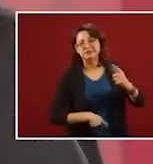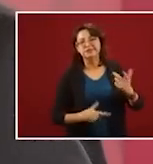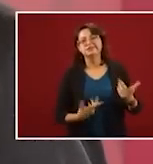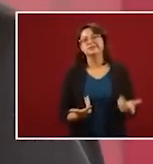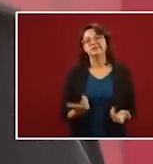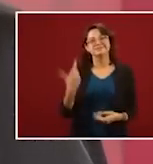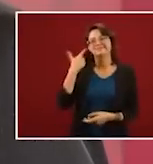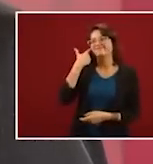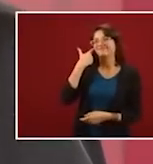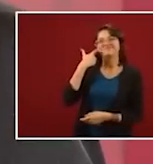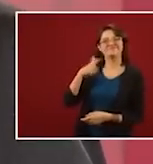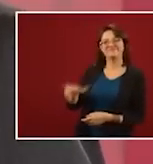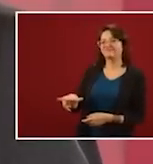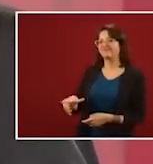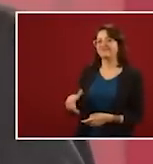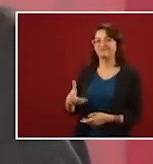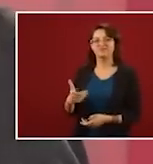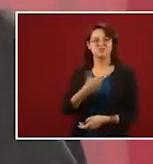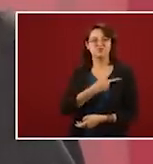presionan